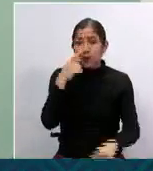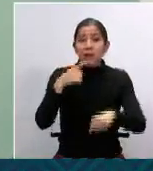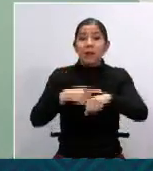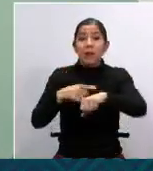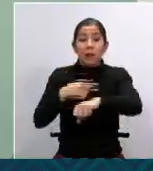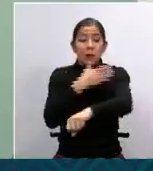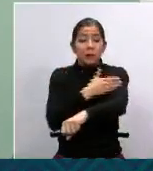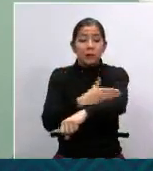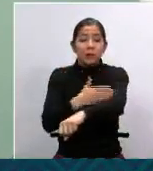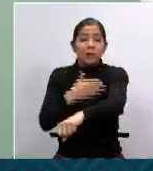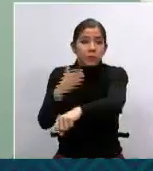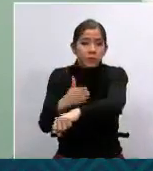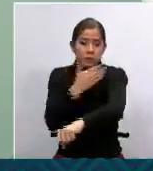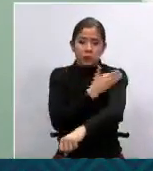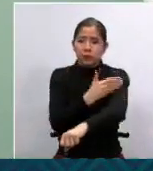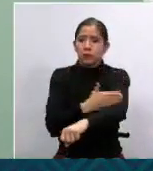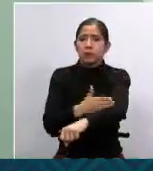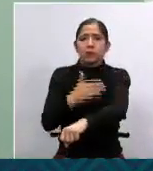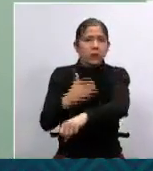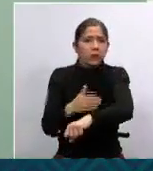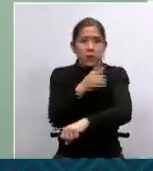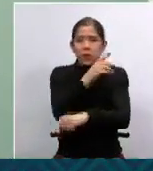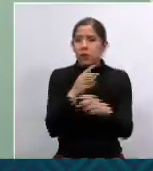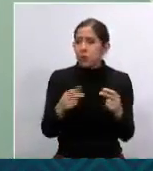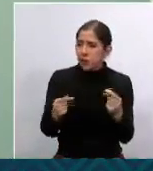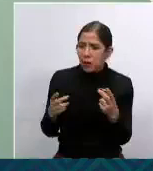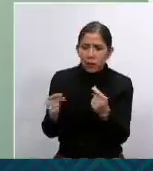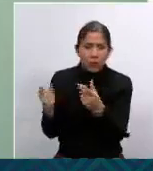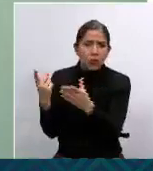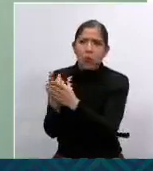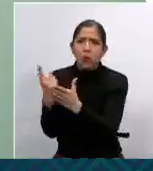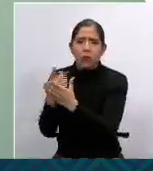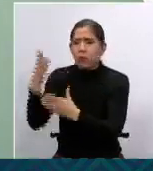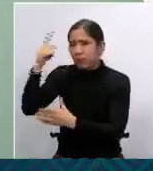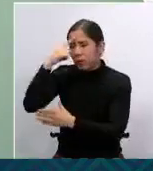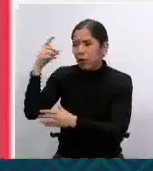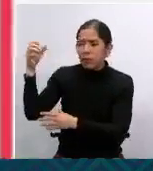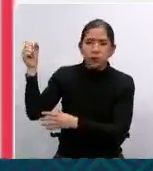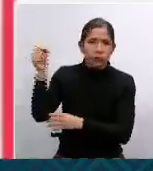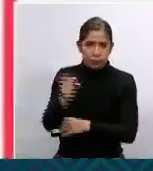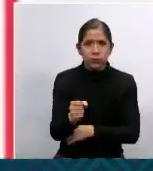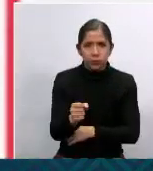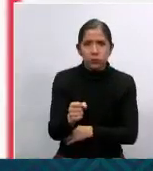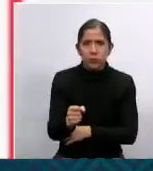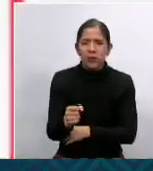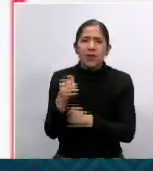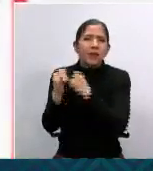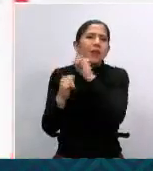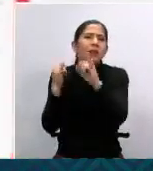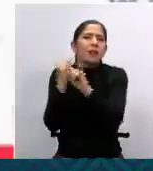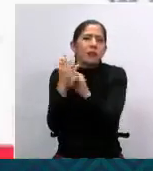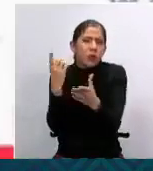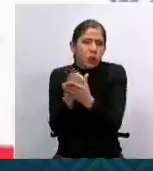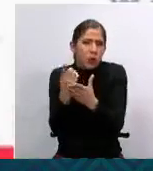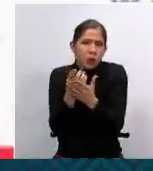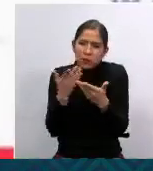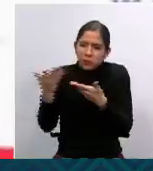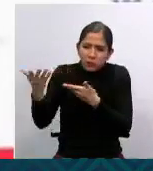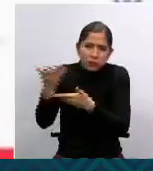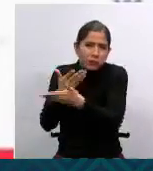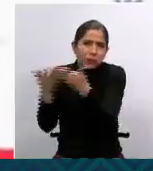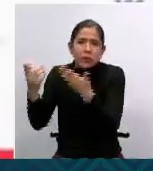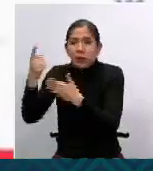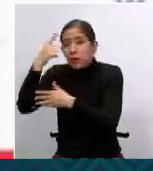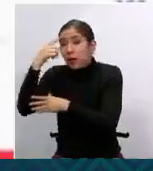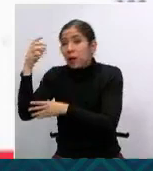y están acelerando al máximo justamente los trámites administrativos jurídicos internacionales para que pueda consolidarse antes de que